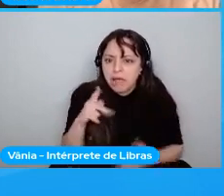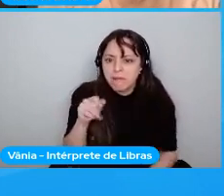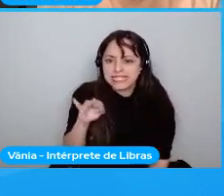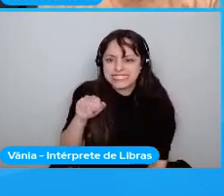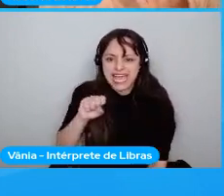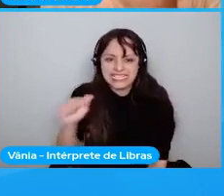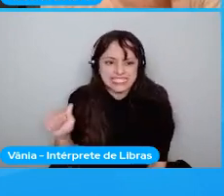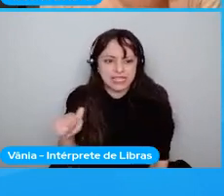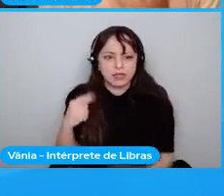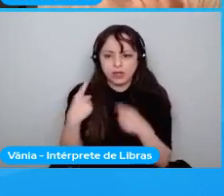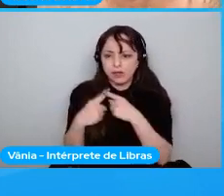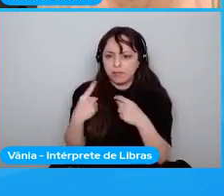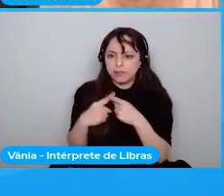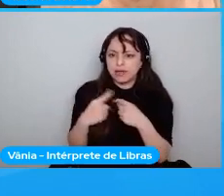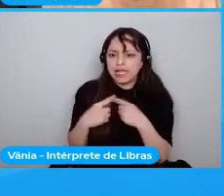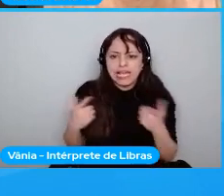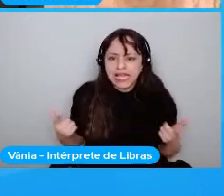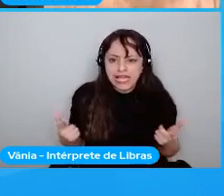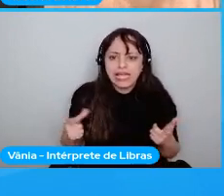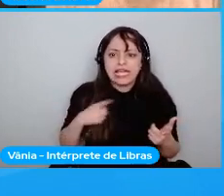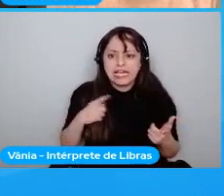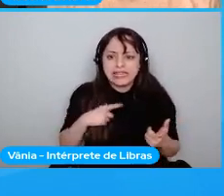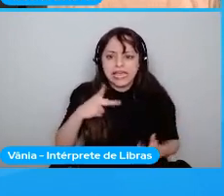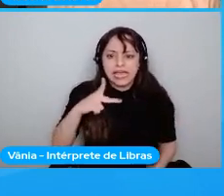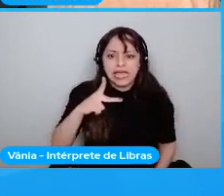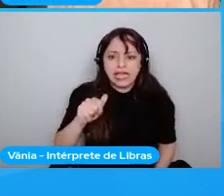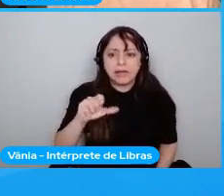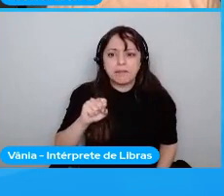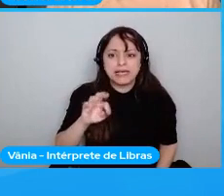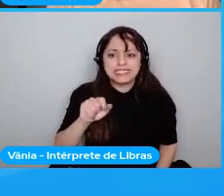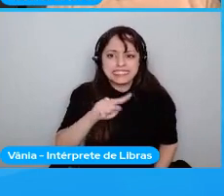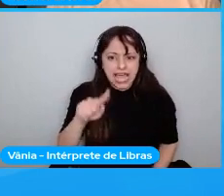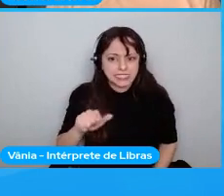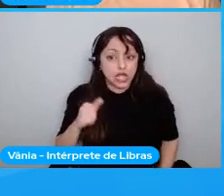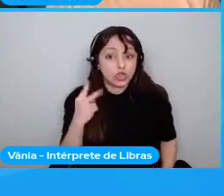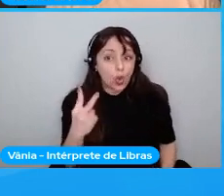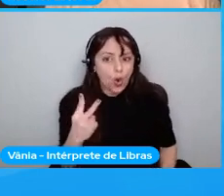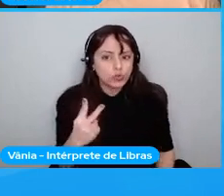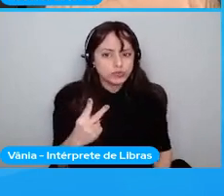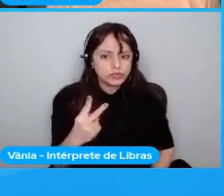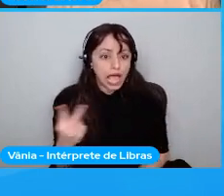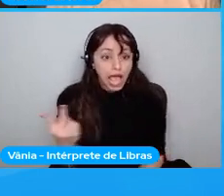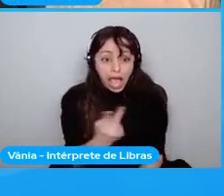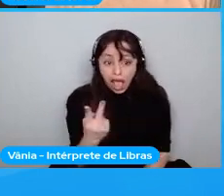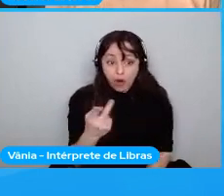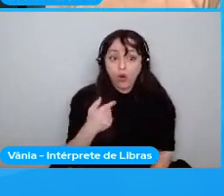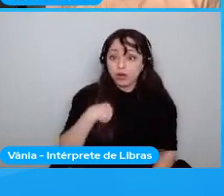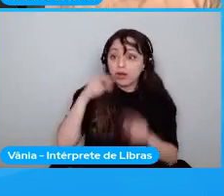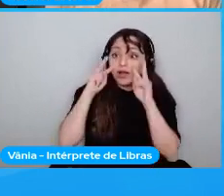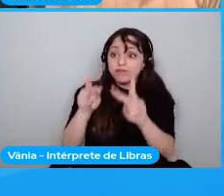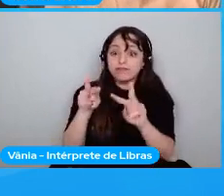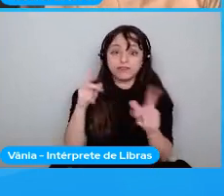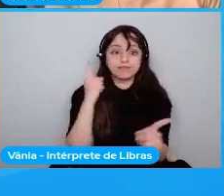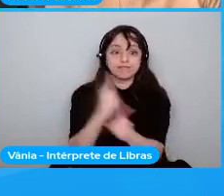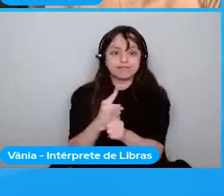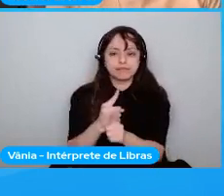de ¿Por qué hay dos de Pastaza? Y recién me doy cuenta, y yo he visto este gráfico algunas veces, ¿por qué